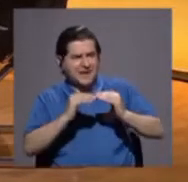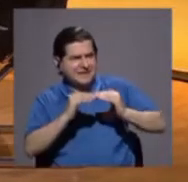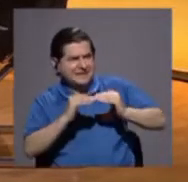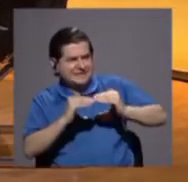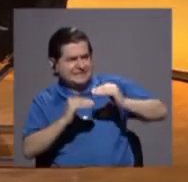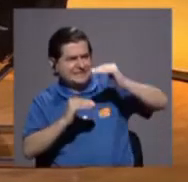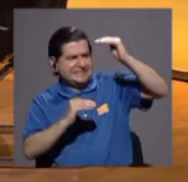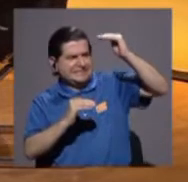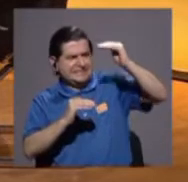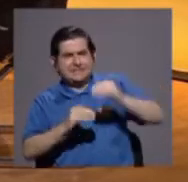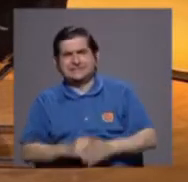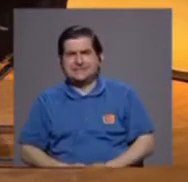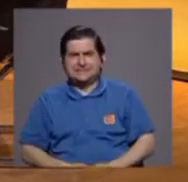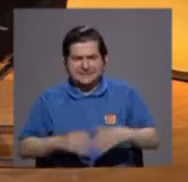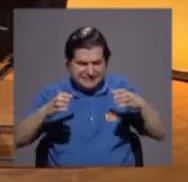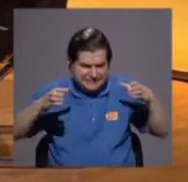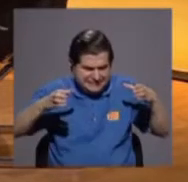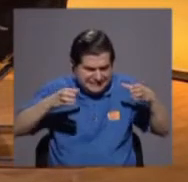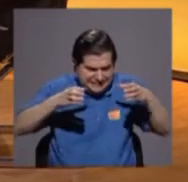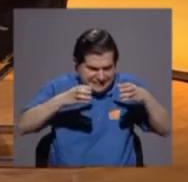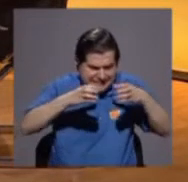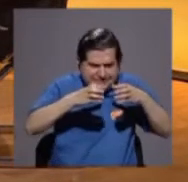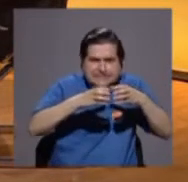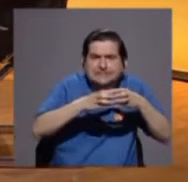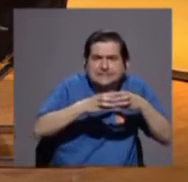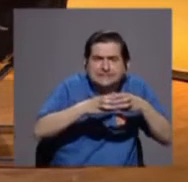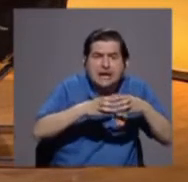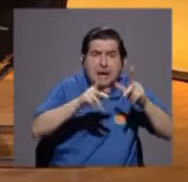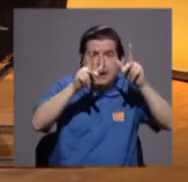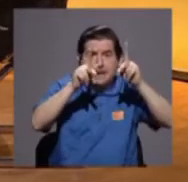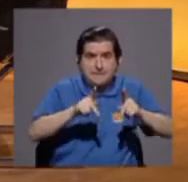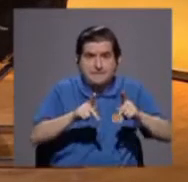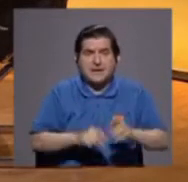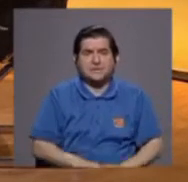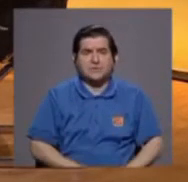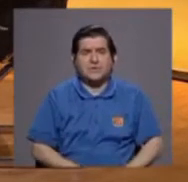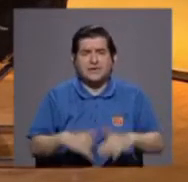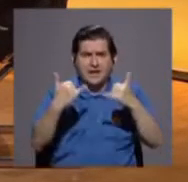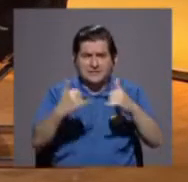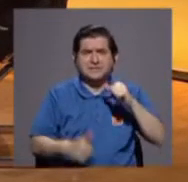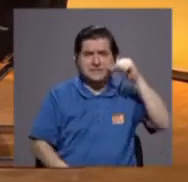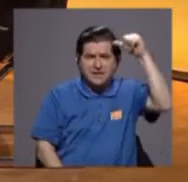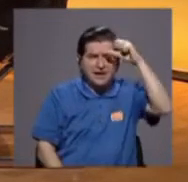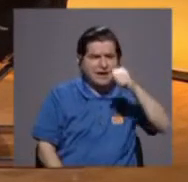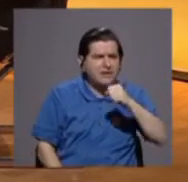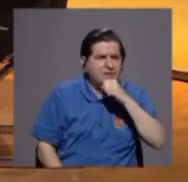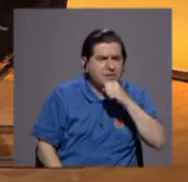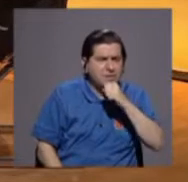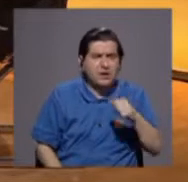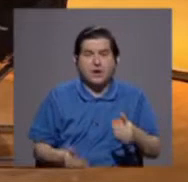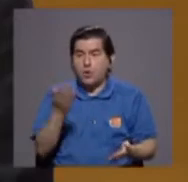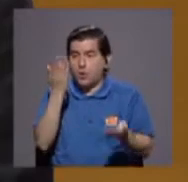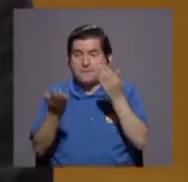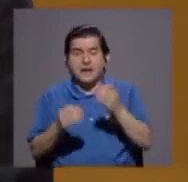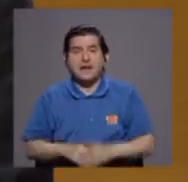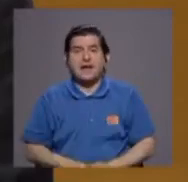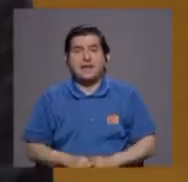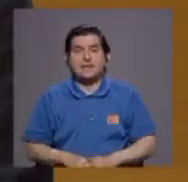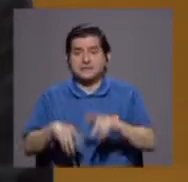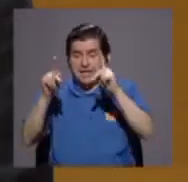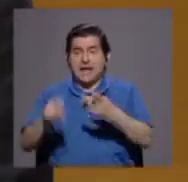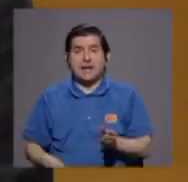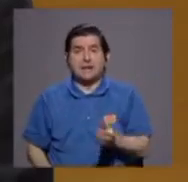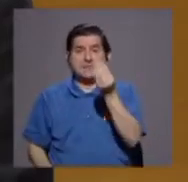alta concentración de personas de edad avanzada en relación con gente joven.